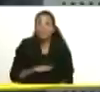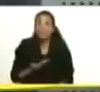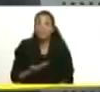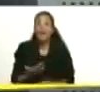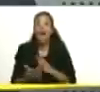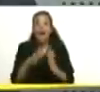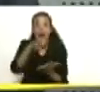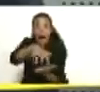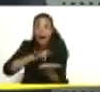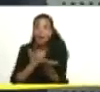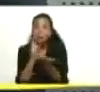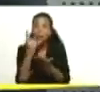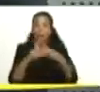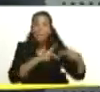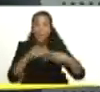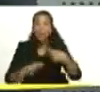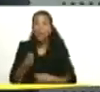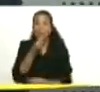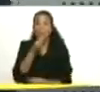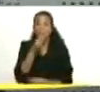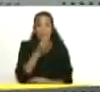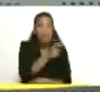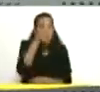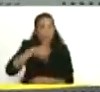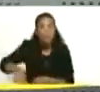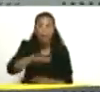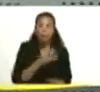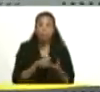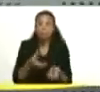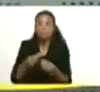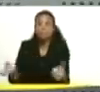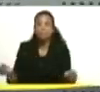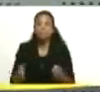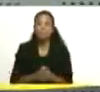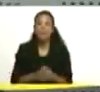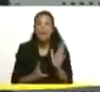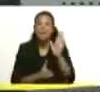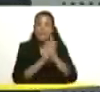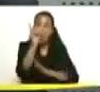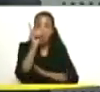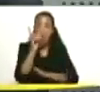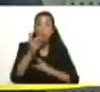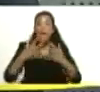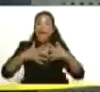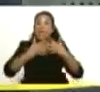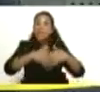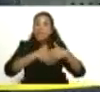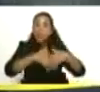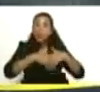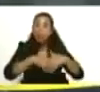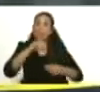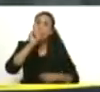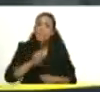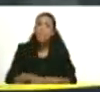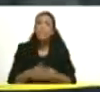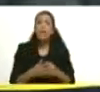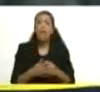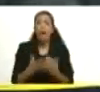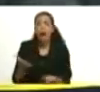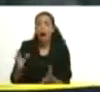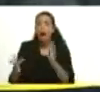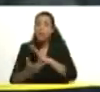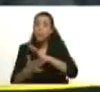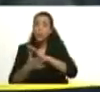aplicada a la agricultura y la producción de alimentos, aplicada al desarrollo de la industria,